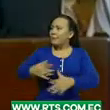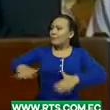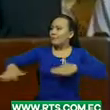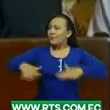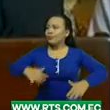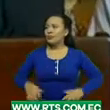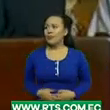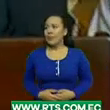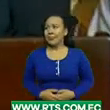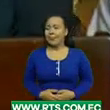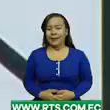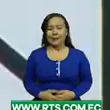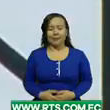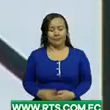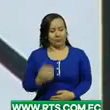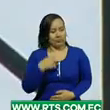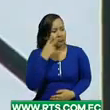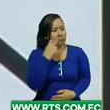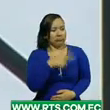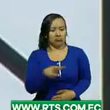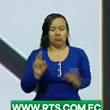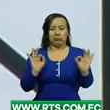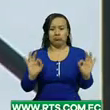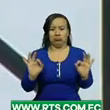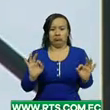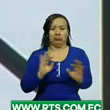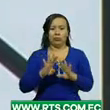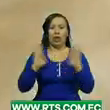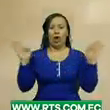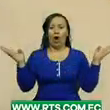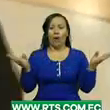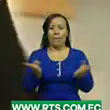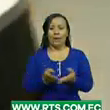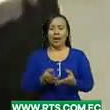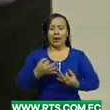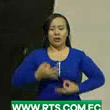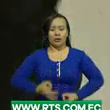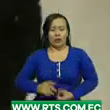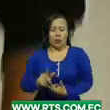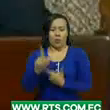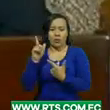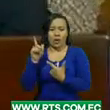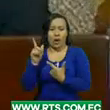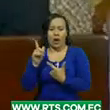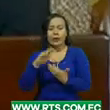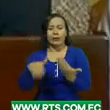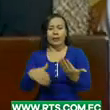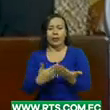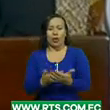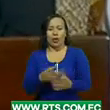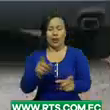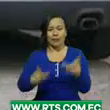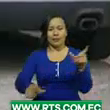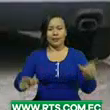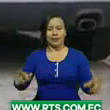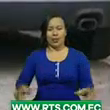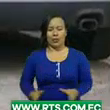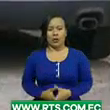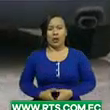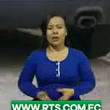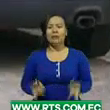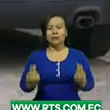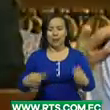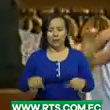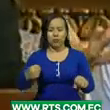son uno de los aspectos del complejo escenario de la seguridad pública y de la seguridad ciudadana y sobre los